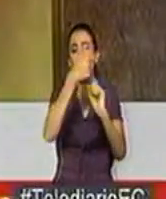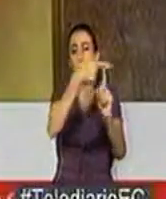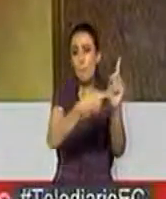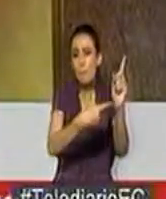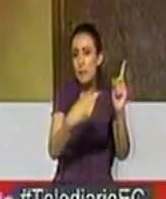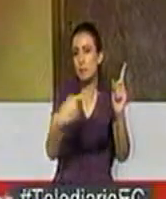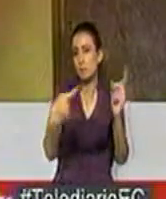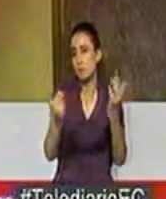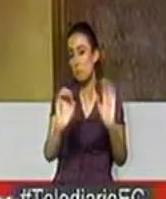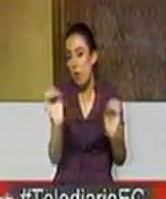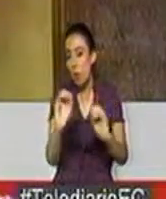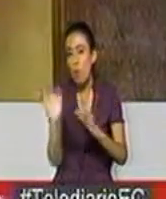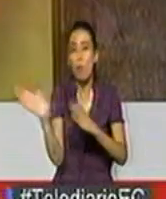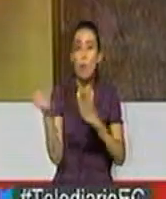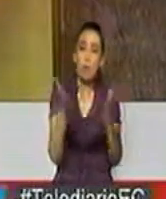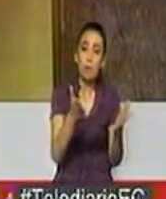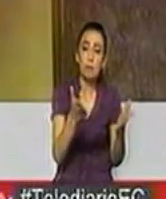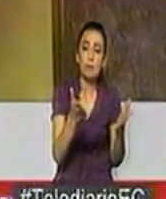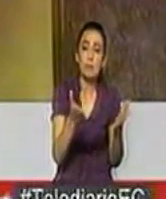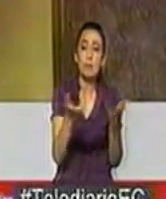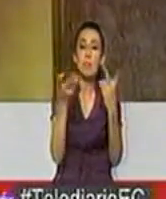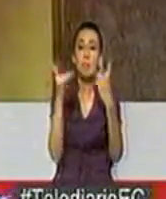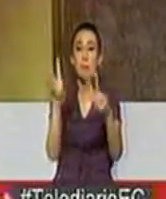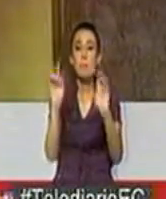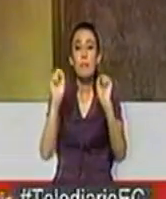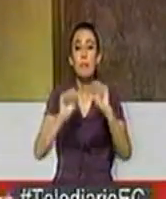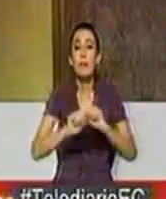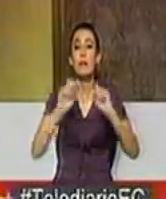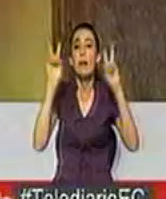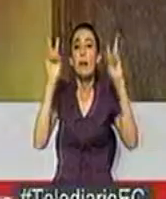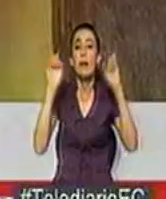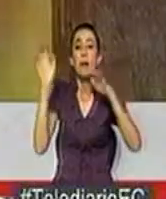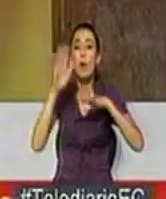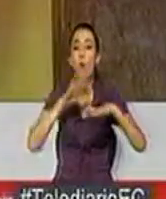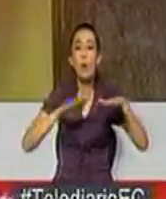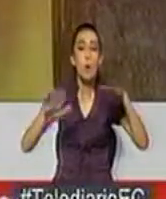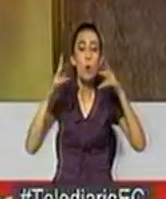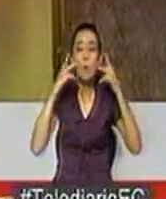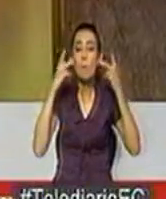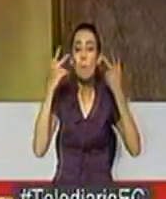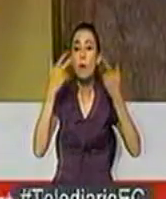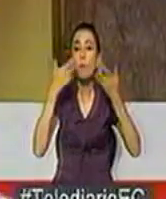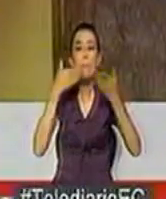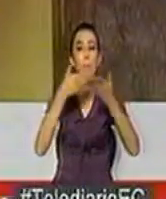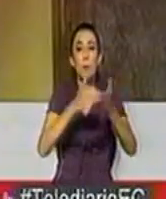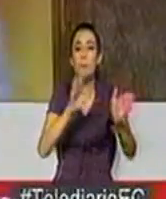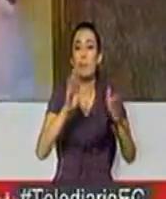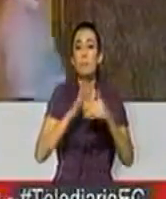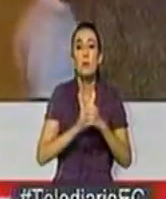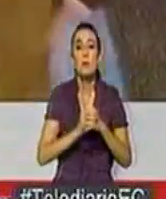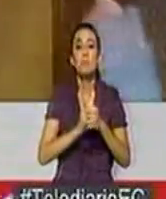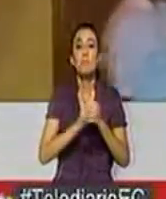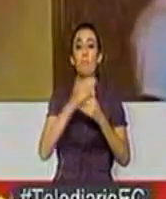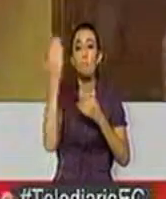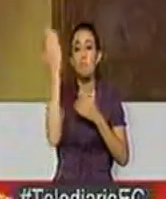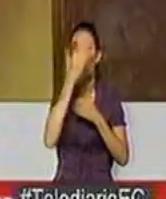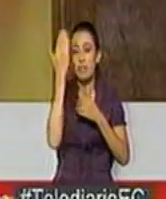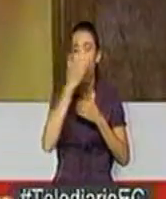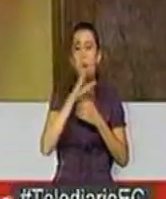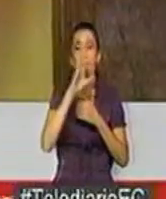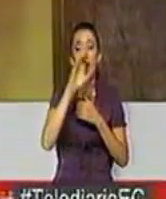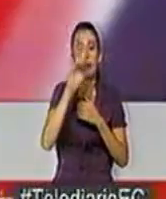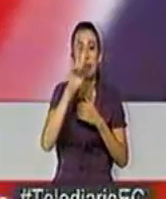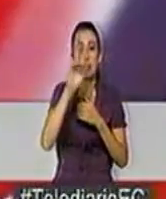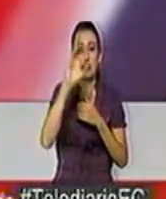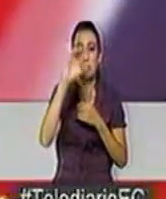Una parte y otra parte podrían tipificarse a través de otros insumos, como por ejemplo Netflix, TV Cable,